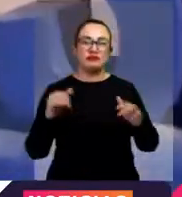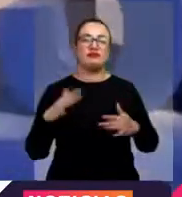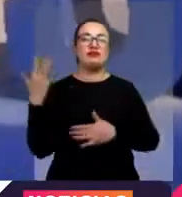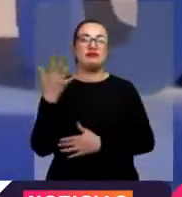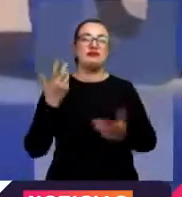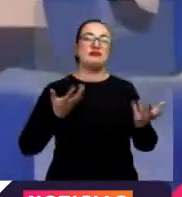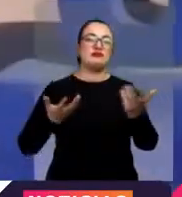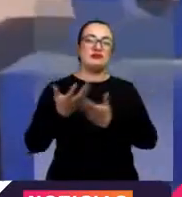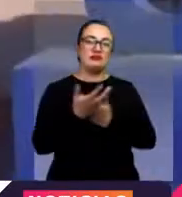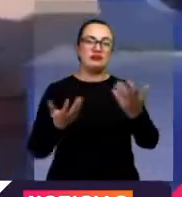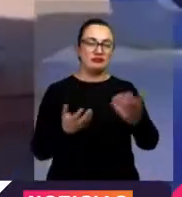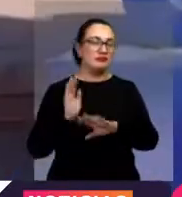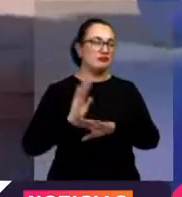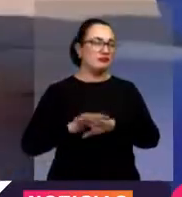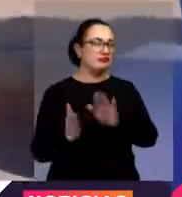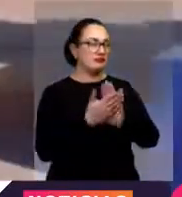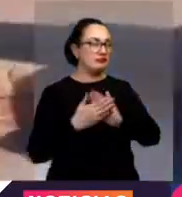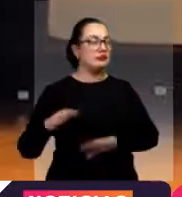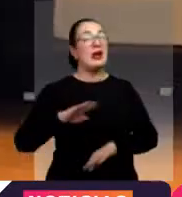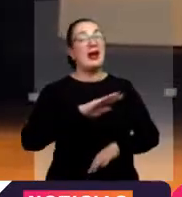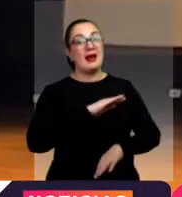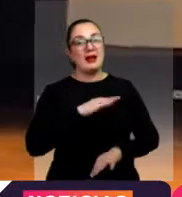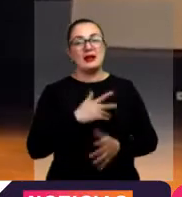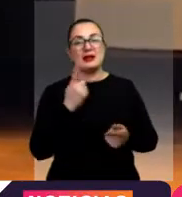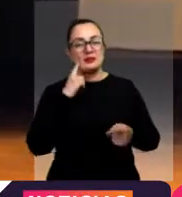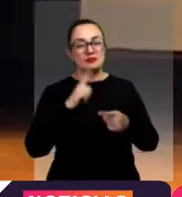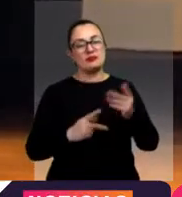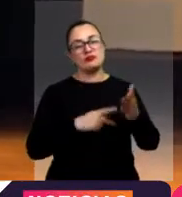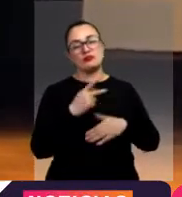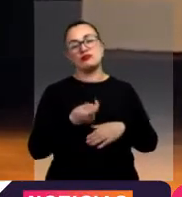La alcaldía anunció un proyecto de corto plazo que crea la